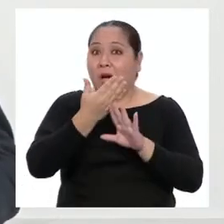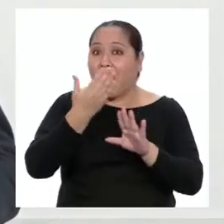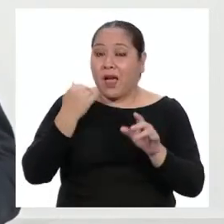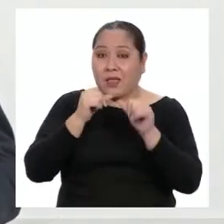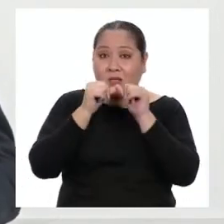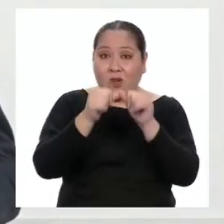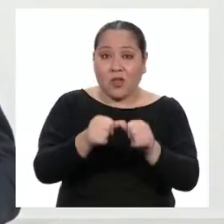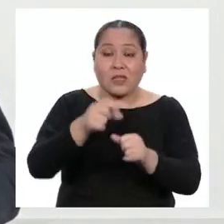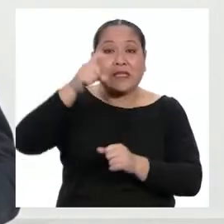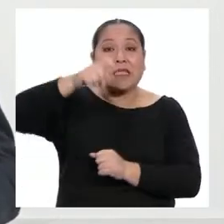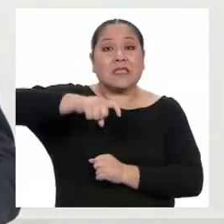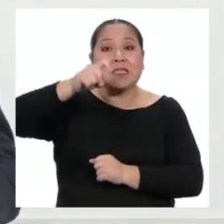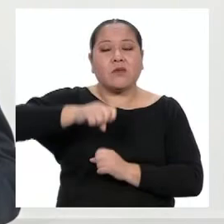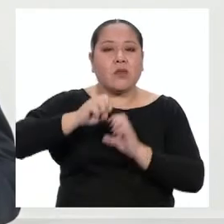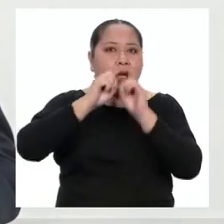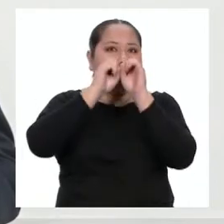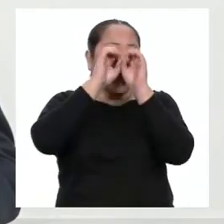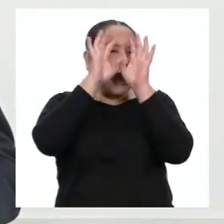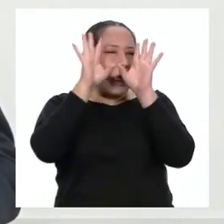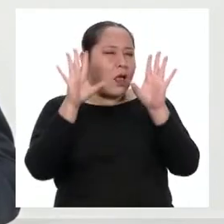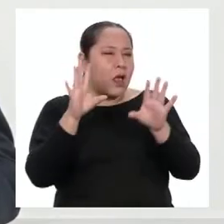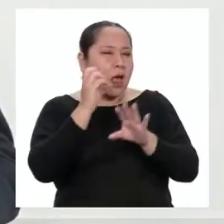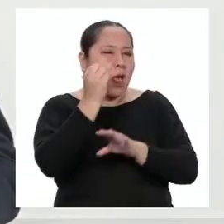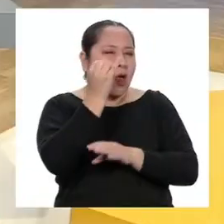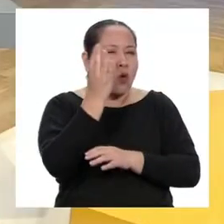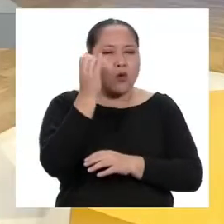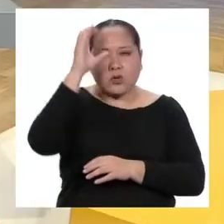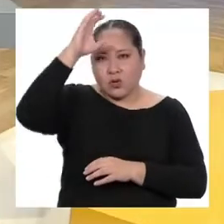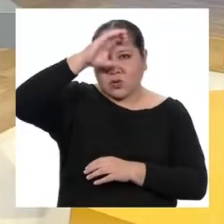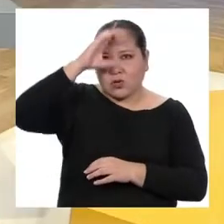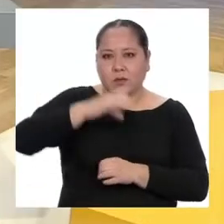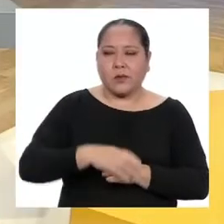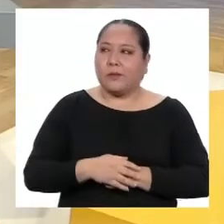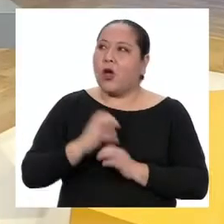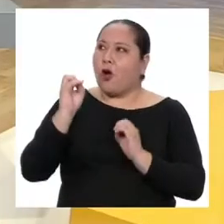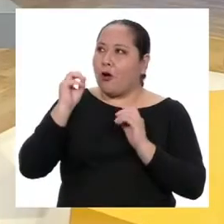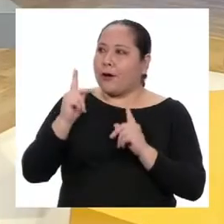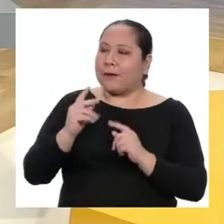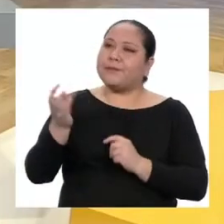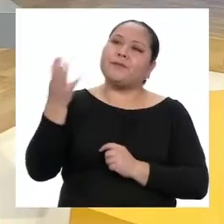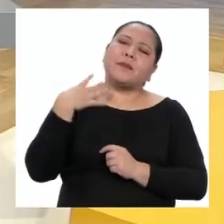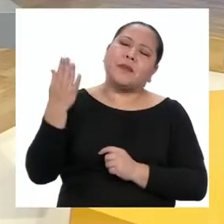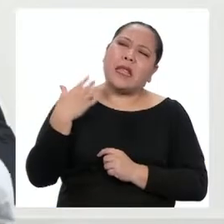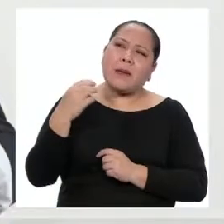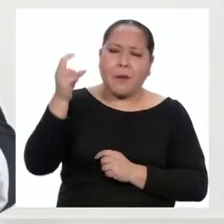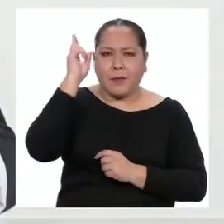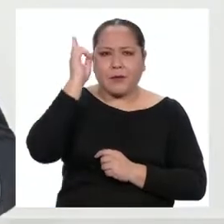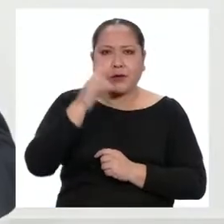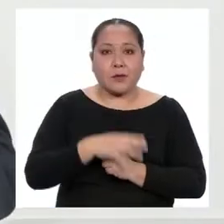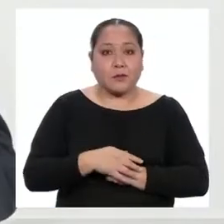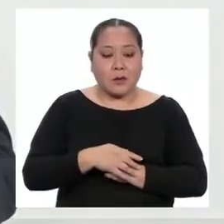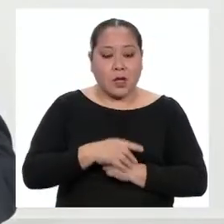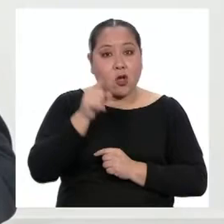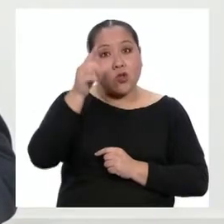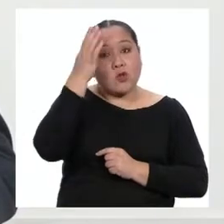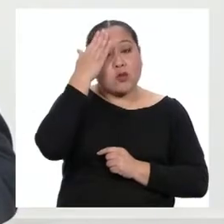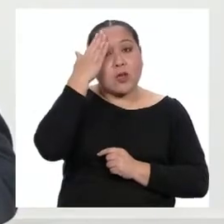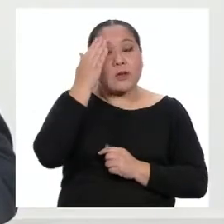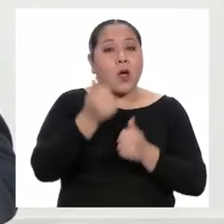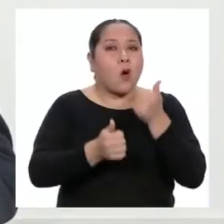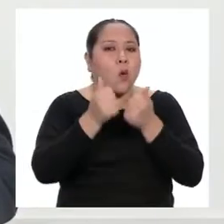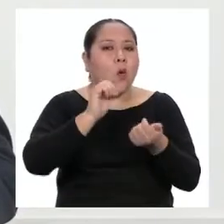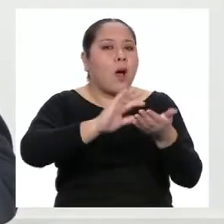seguir, necesitamos aclarar un par de conceptos. De acuerdo. Cuéntenos, profesora. ¿Sabes a qué